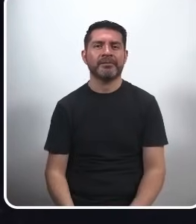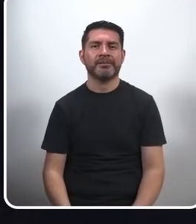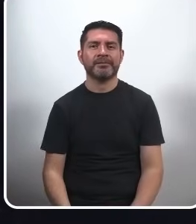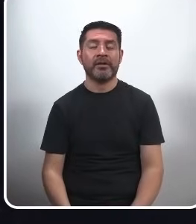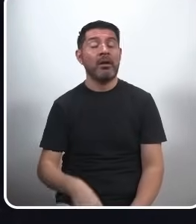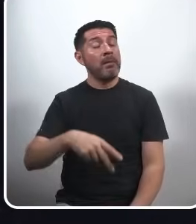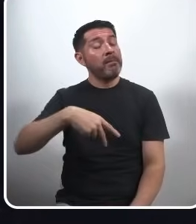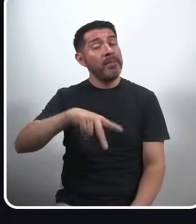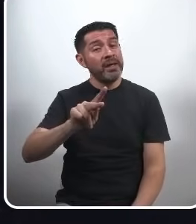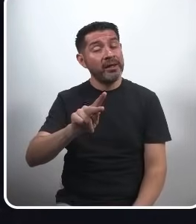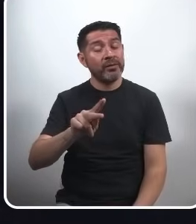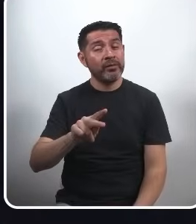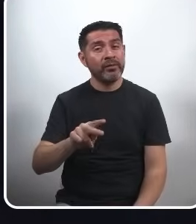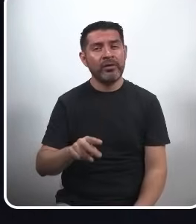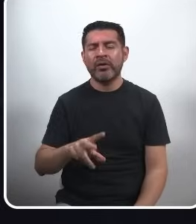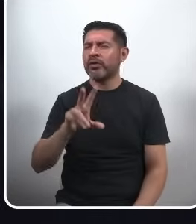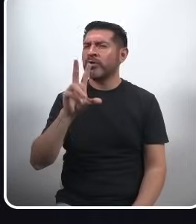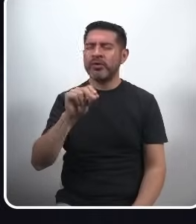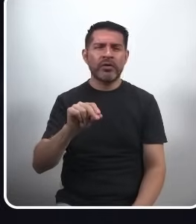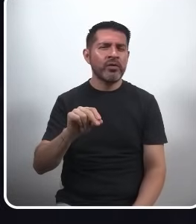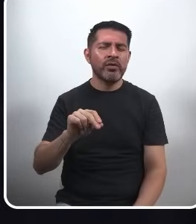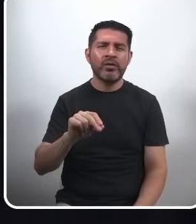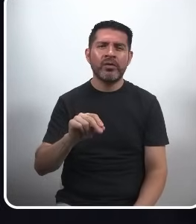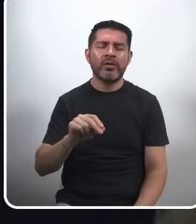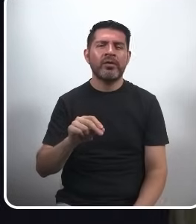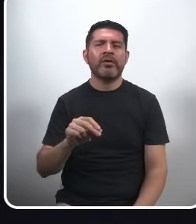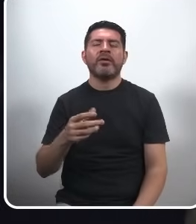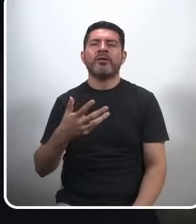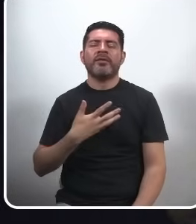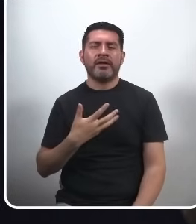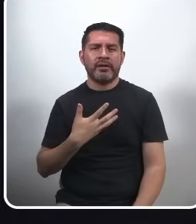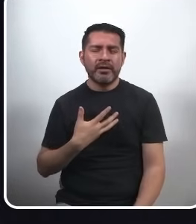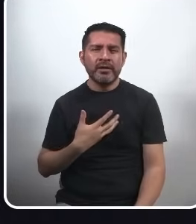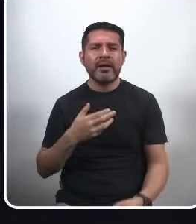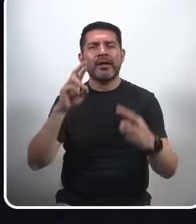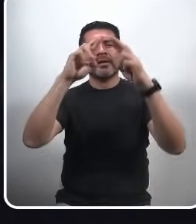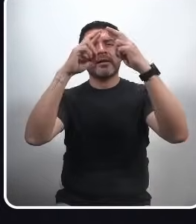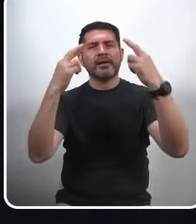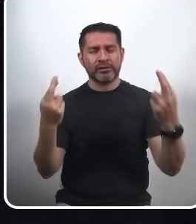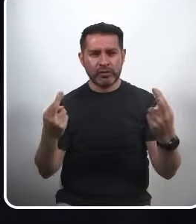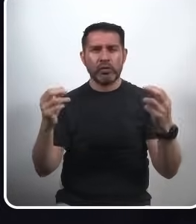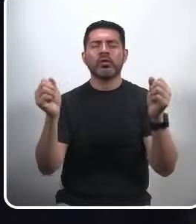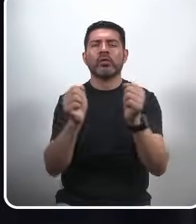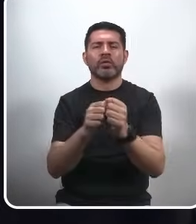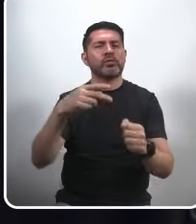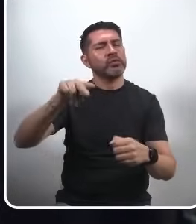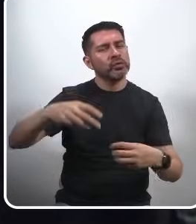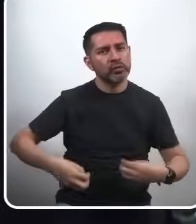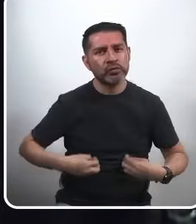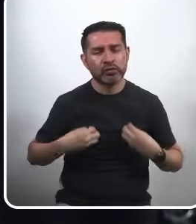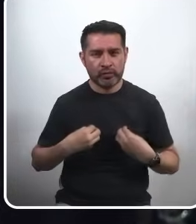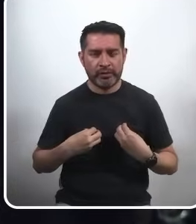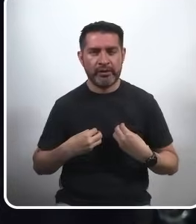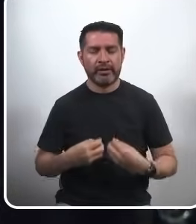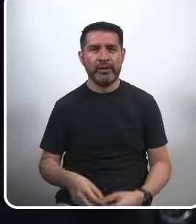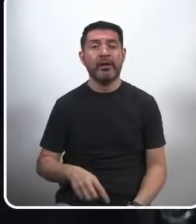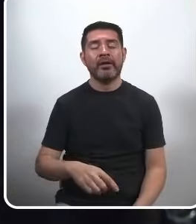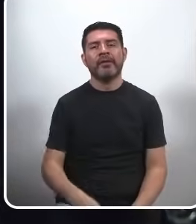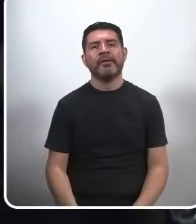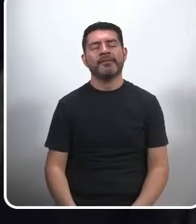porque realmente conectarte con Jesús significa que eso va a empezar a transformar cómo te llevas con las